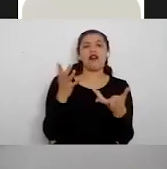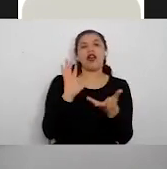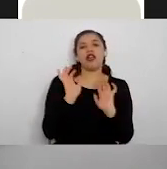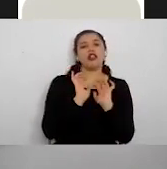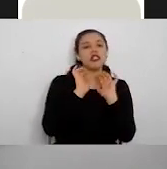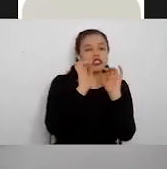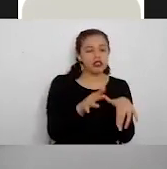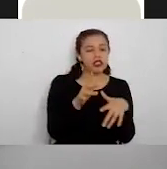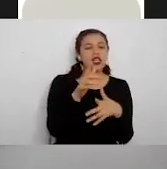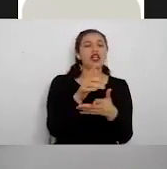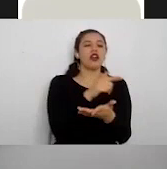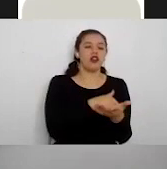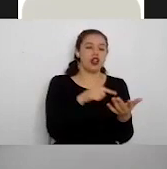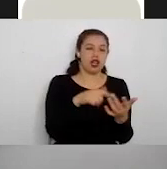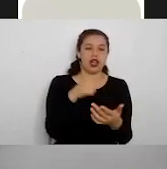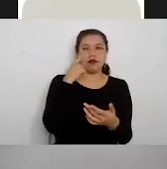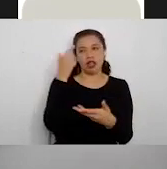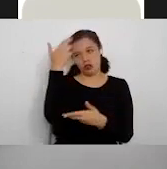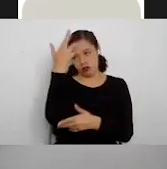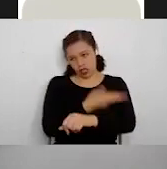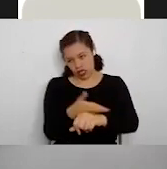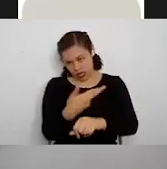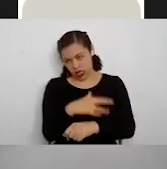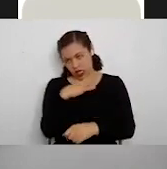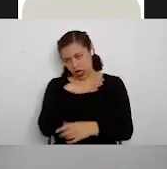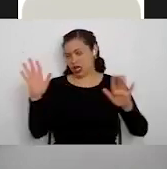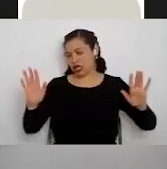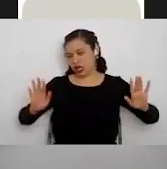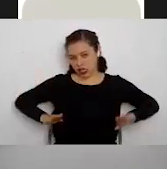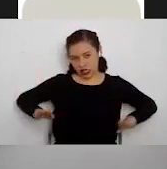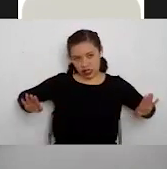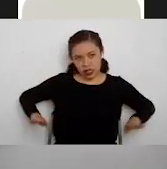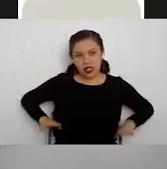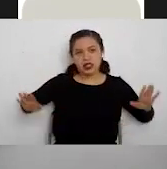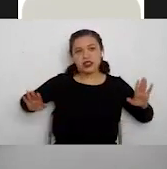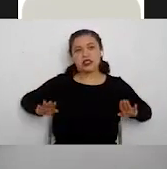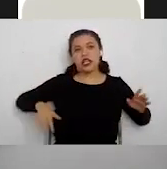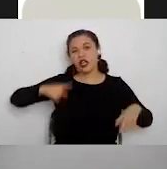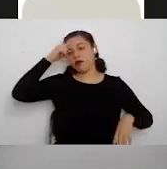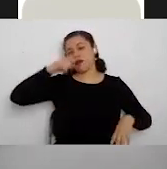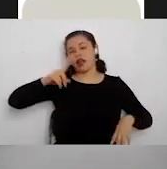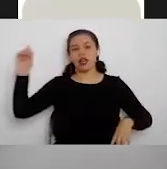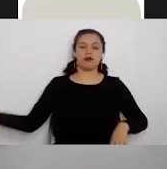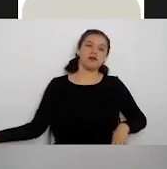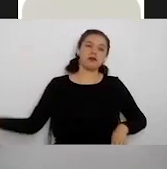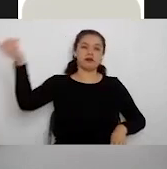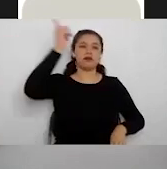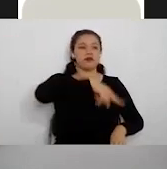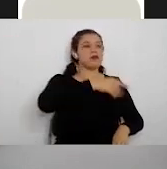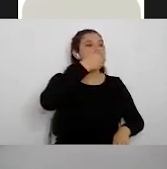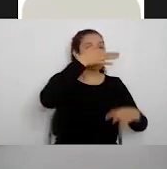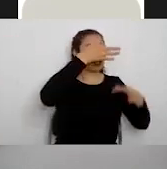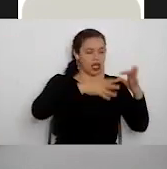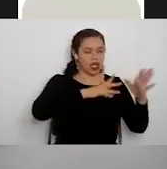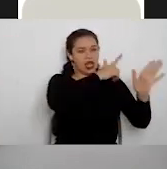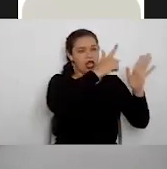les dices, mira, si tú estás registrado aquí, tienes las características para poder ir oficialmente y